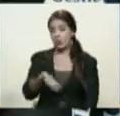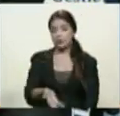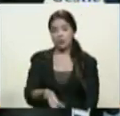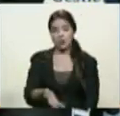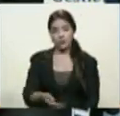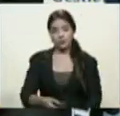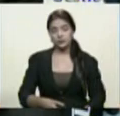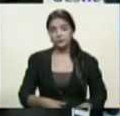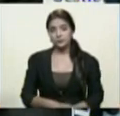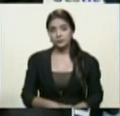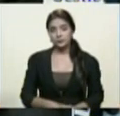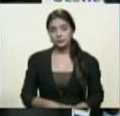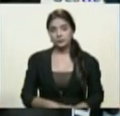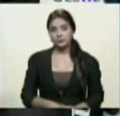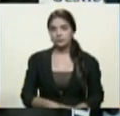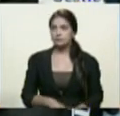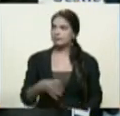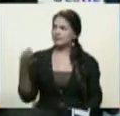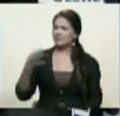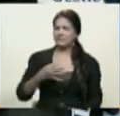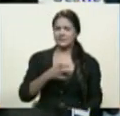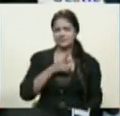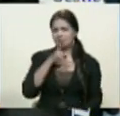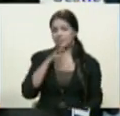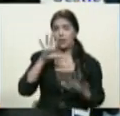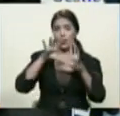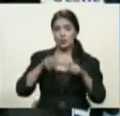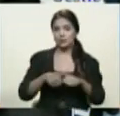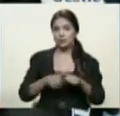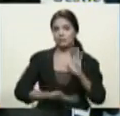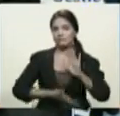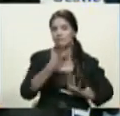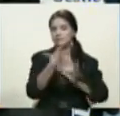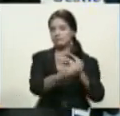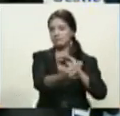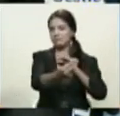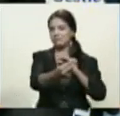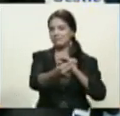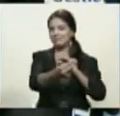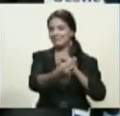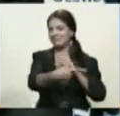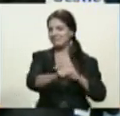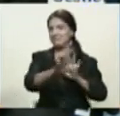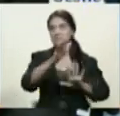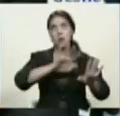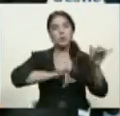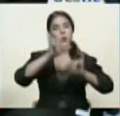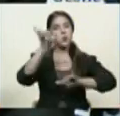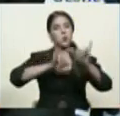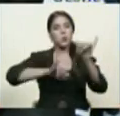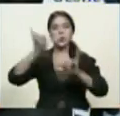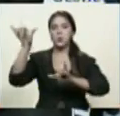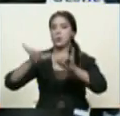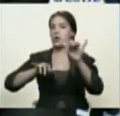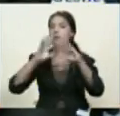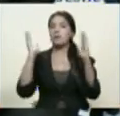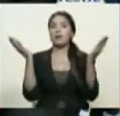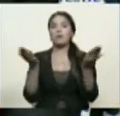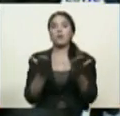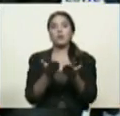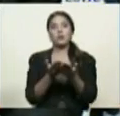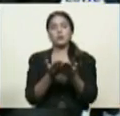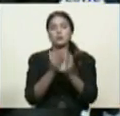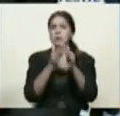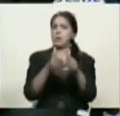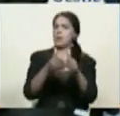y realmente repugnantes de corrupción están viajando por el mundo a través de